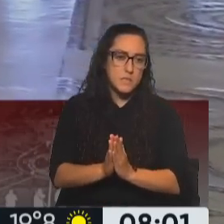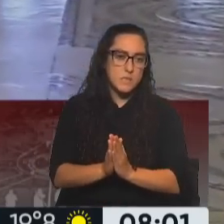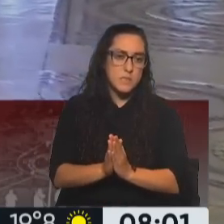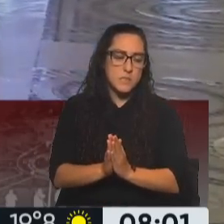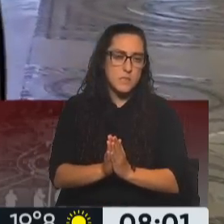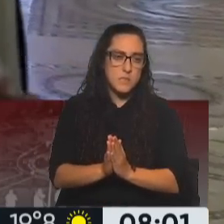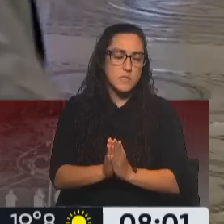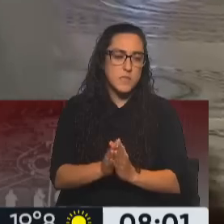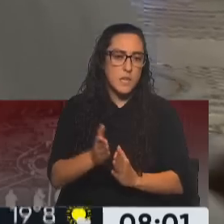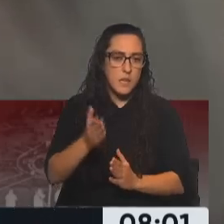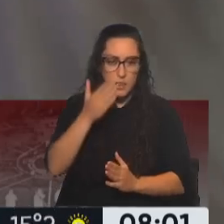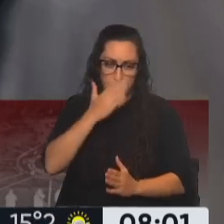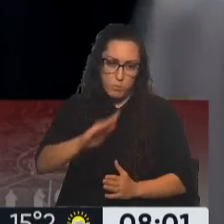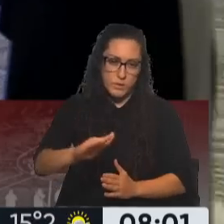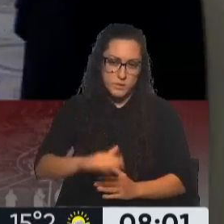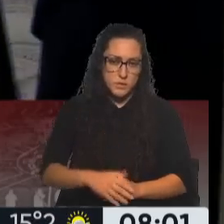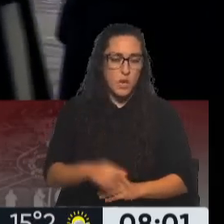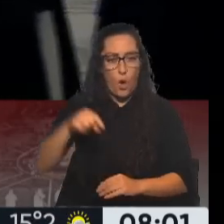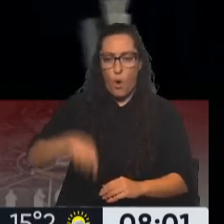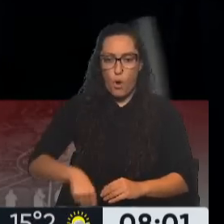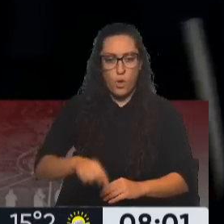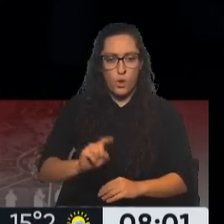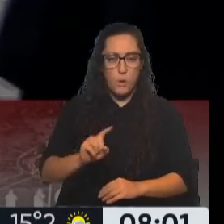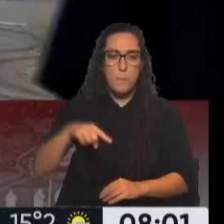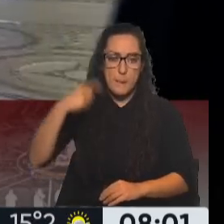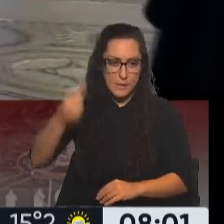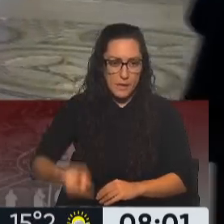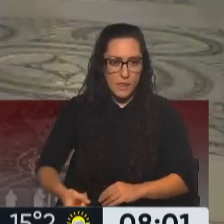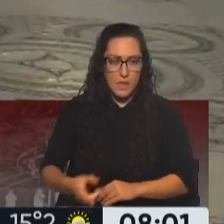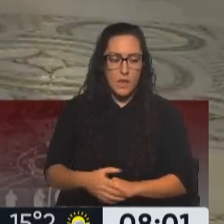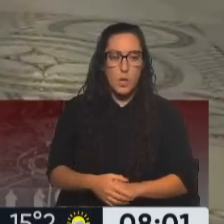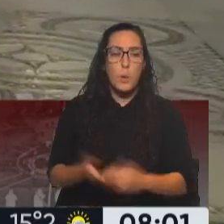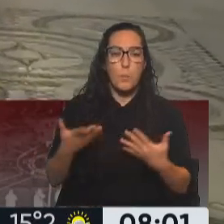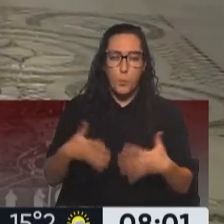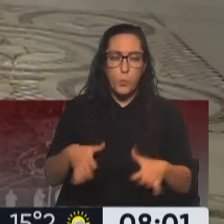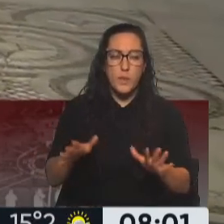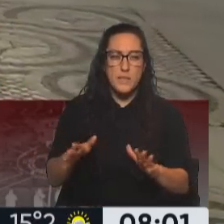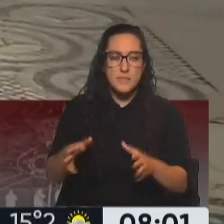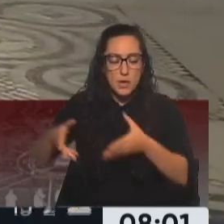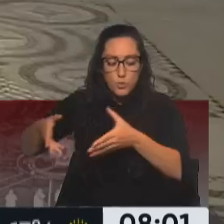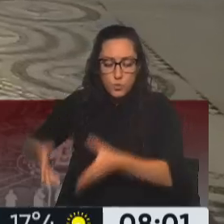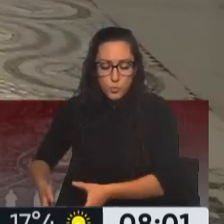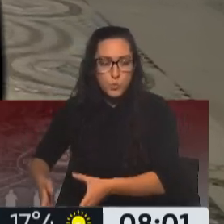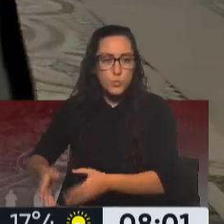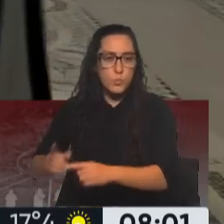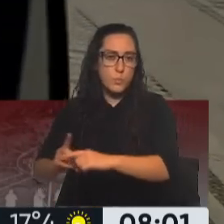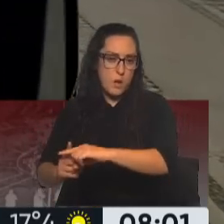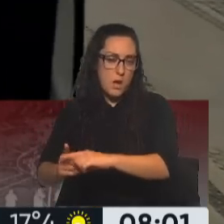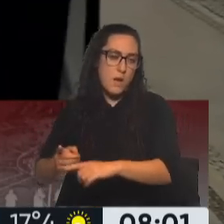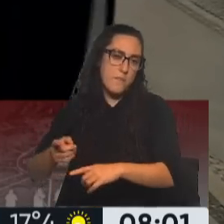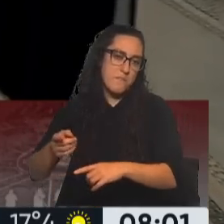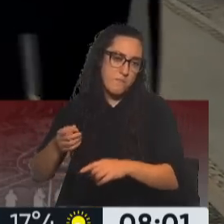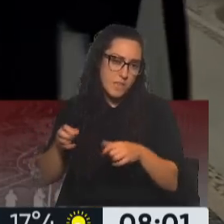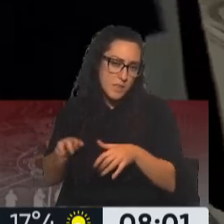misa se hace después. No, Hoy pero no. la bendición Hoy, mañana, de la- sí, sí, pero sí, puede sí. que haya bendición de tumba, es muy probable. Es muy probable, que puede claro. haber. Y